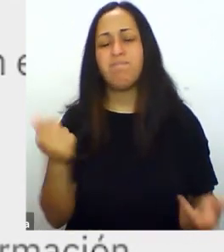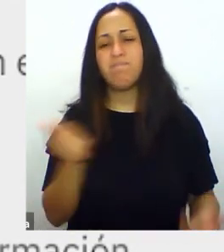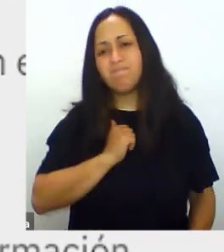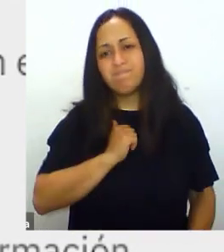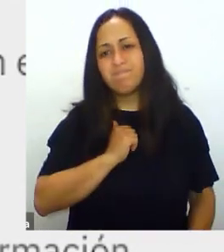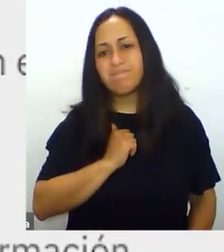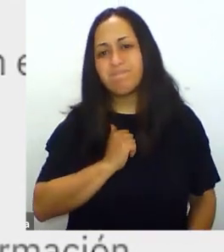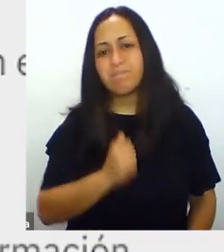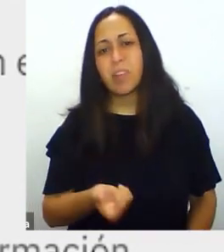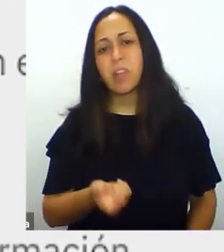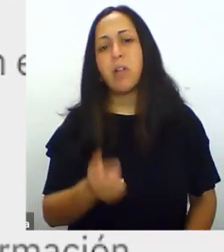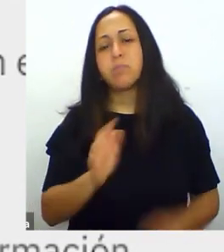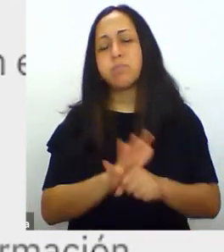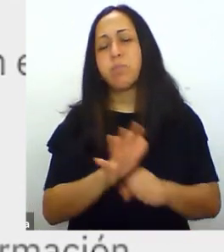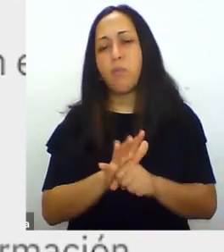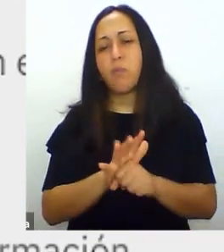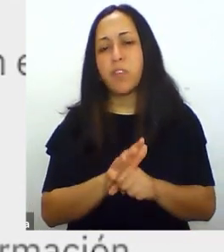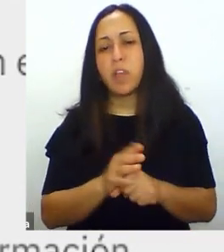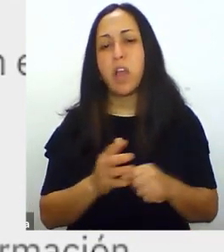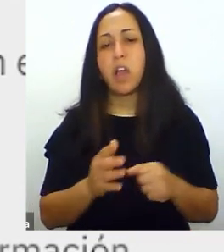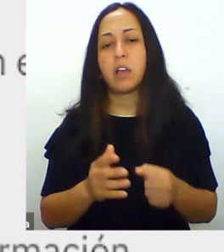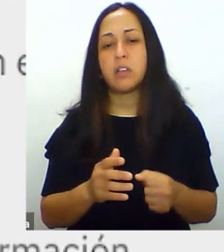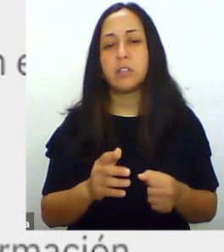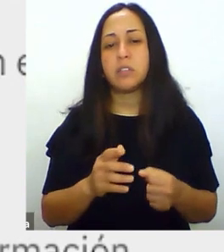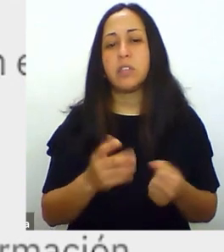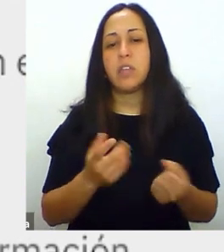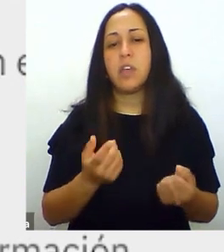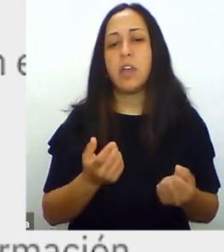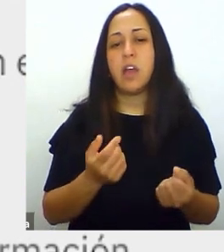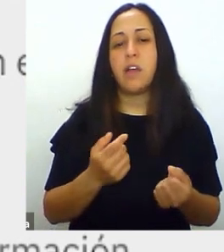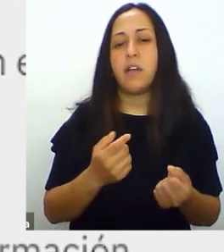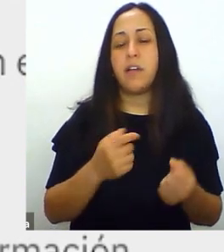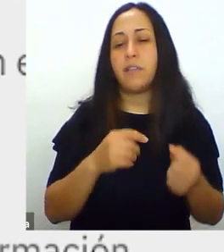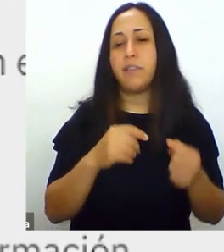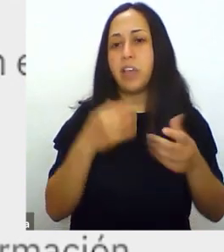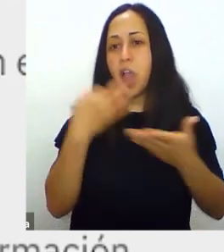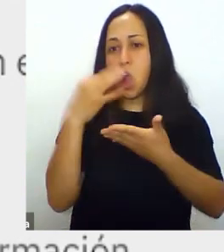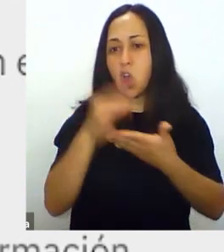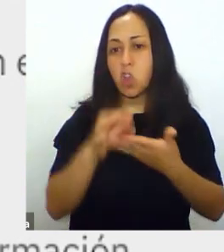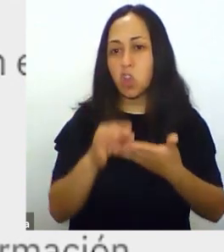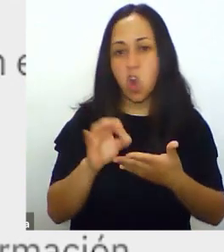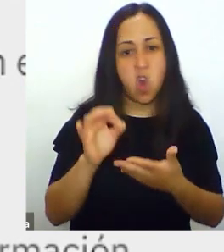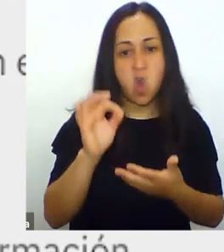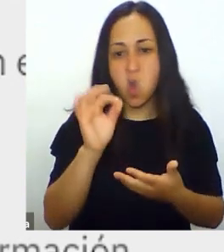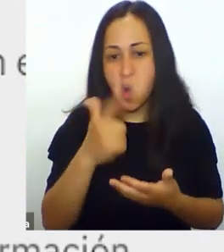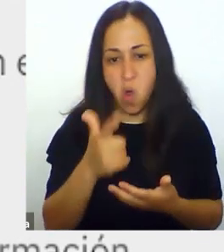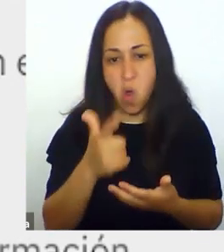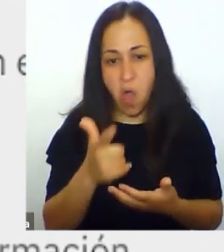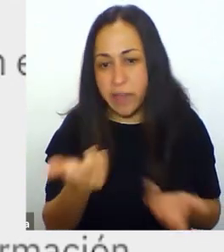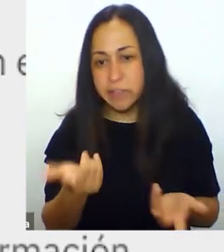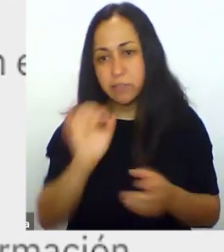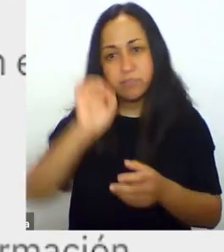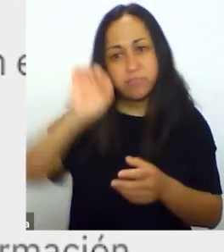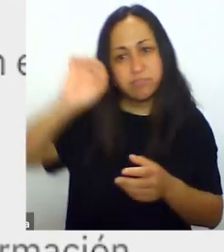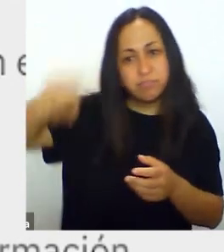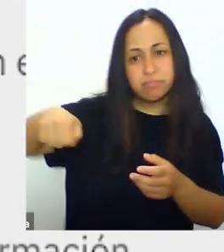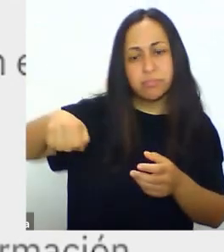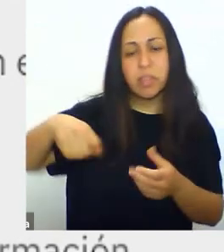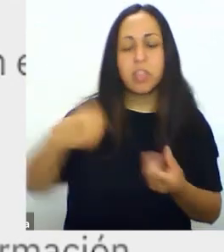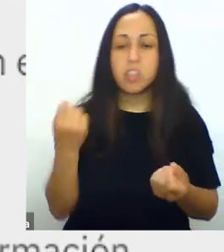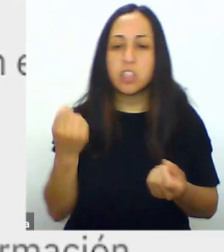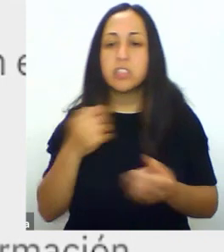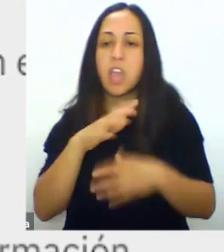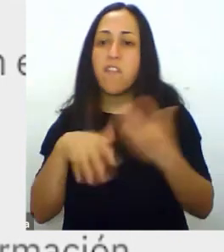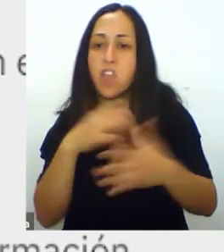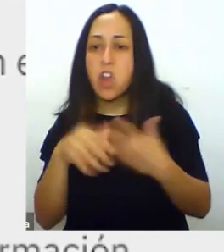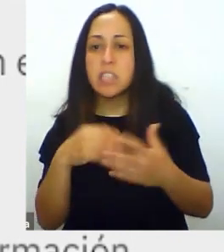Se podría hablar de lo que es una omisión por parte de los actores regulatorios, ¿no? Se podría decir entonces que en este caso